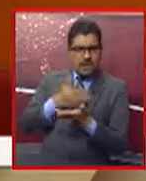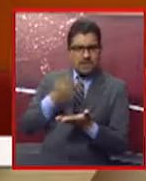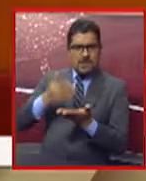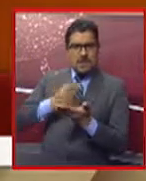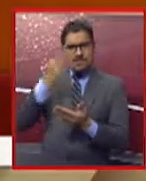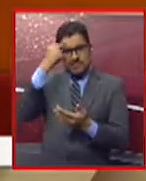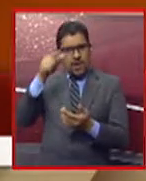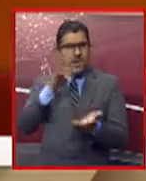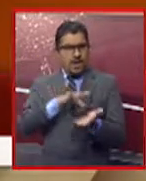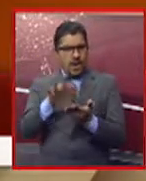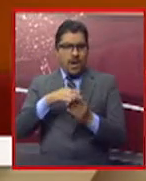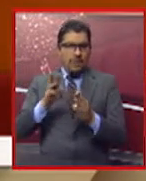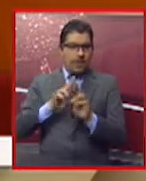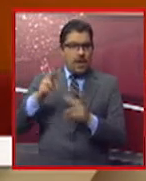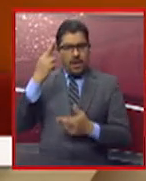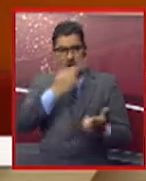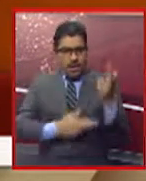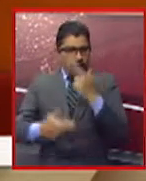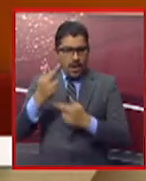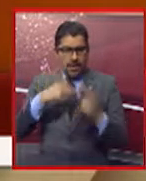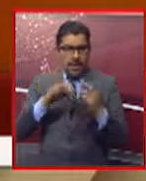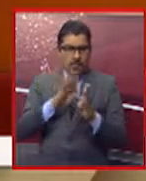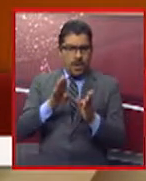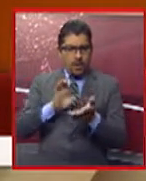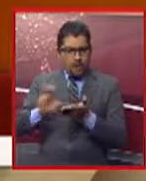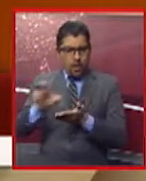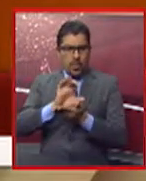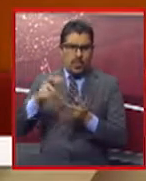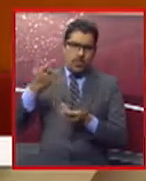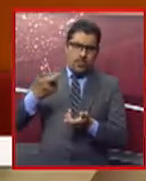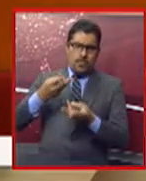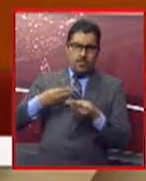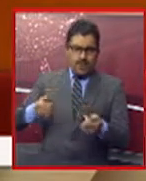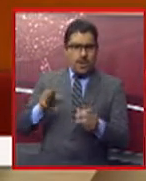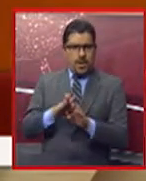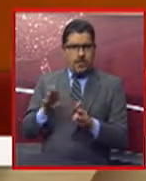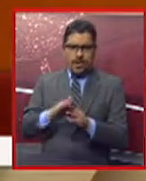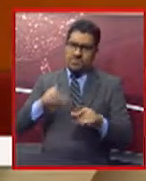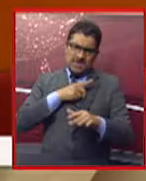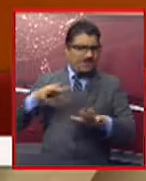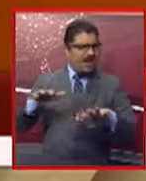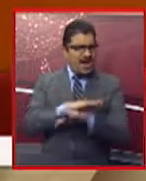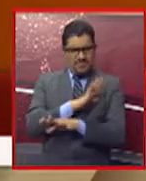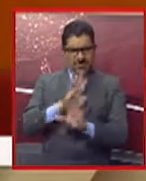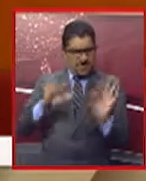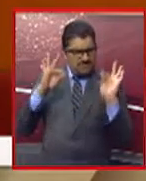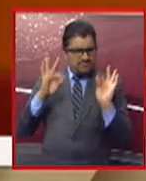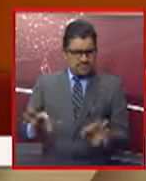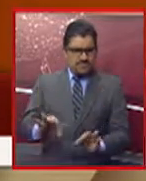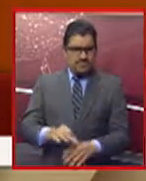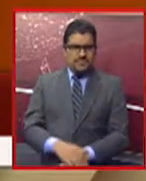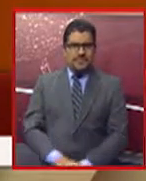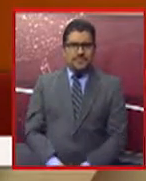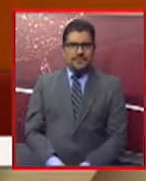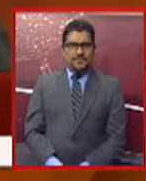la forma en la que se supervisa y se fiscaliza el gasto público tiene que cambiar de manera